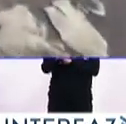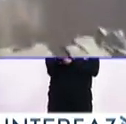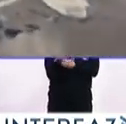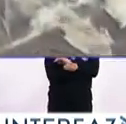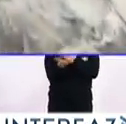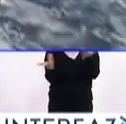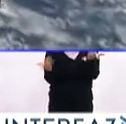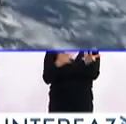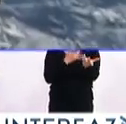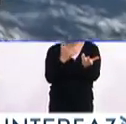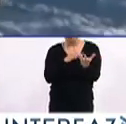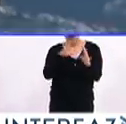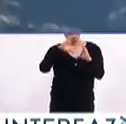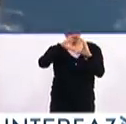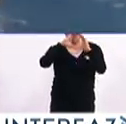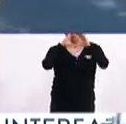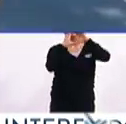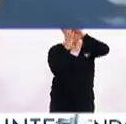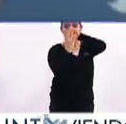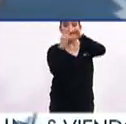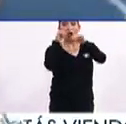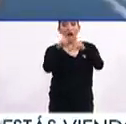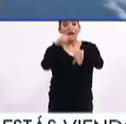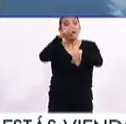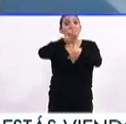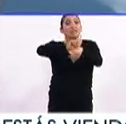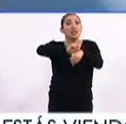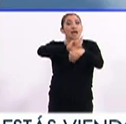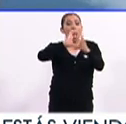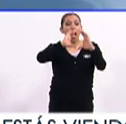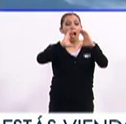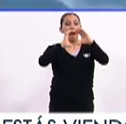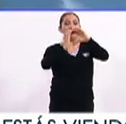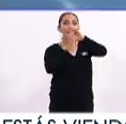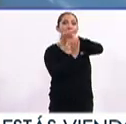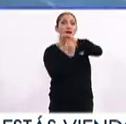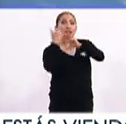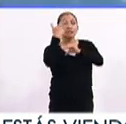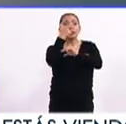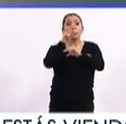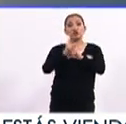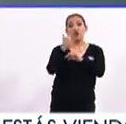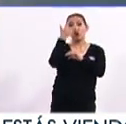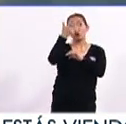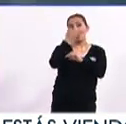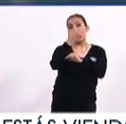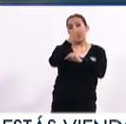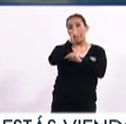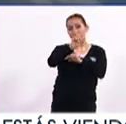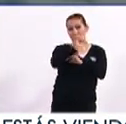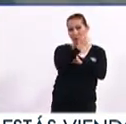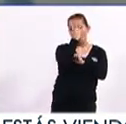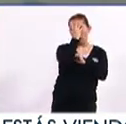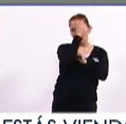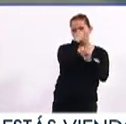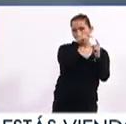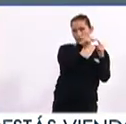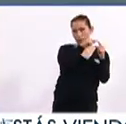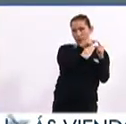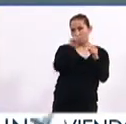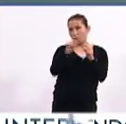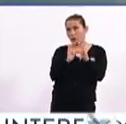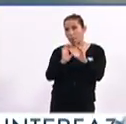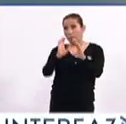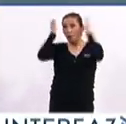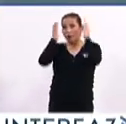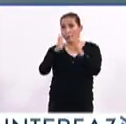quiere decir esto? La rotación corresponde a las horas del día. Entonces, si 7.8 Hz son 24 horas, al